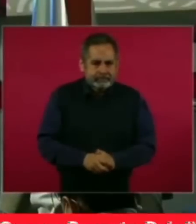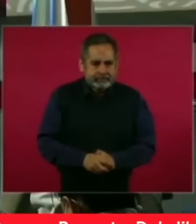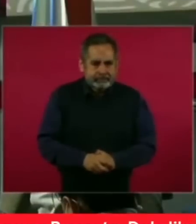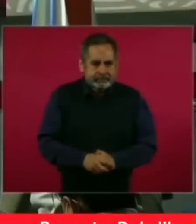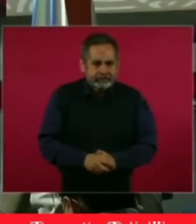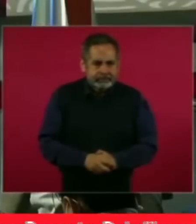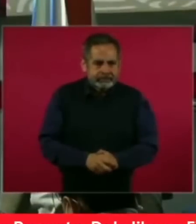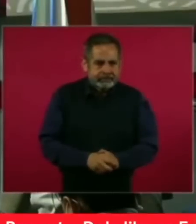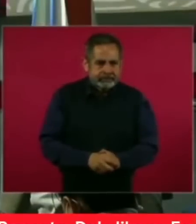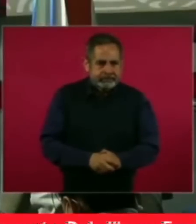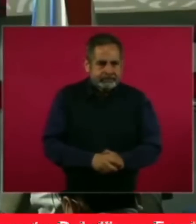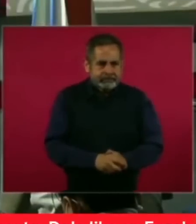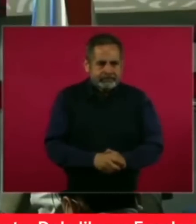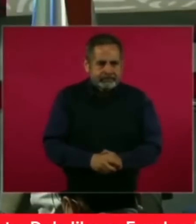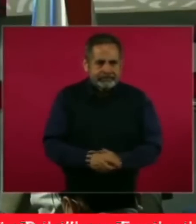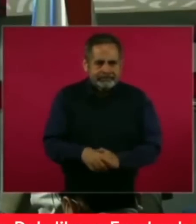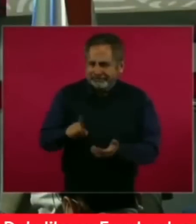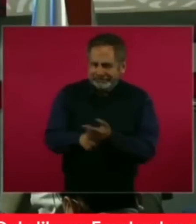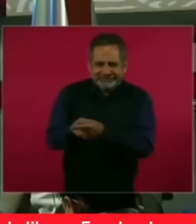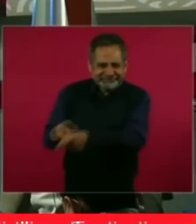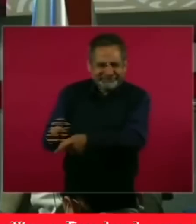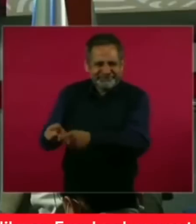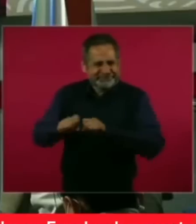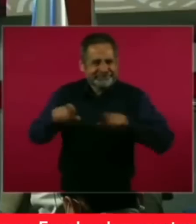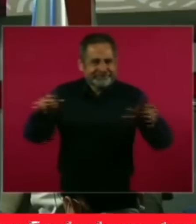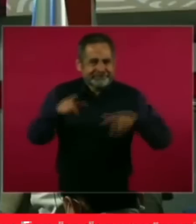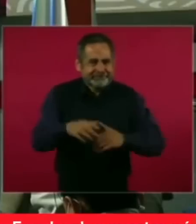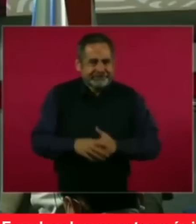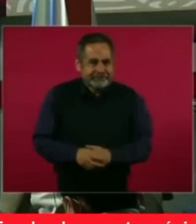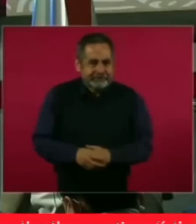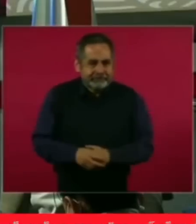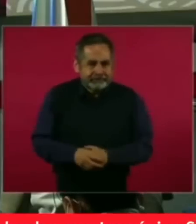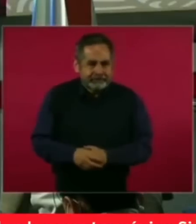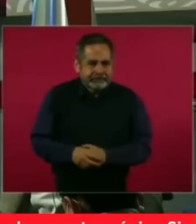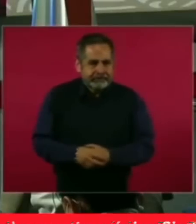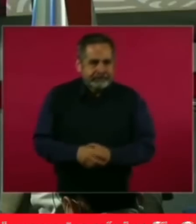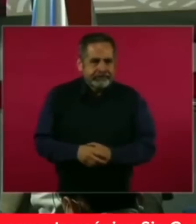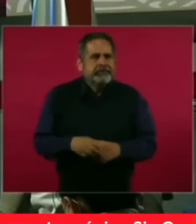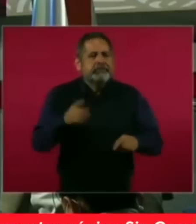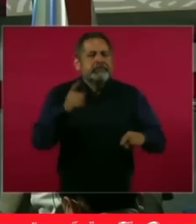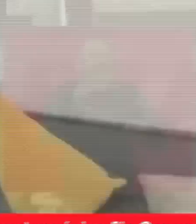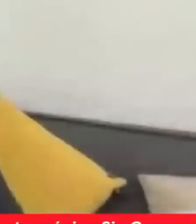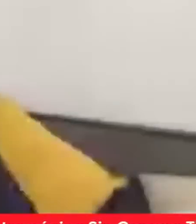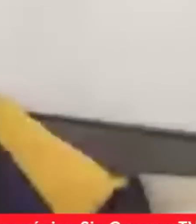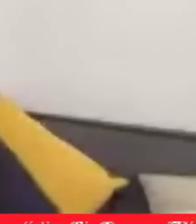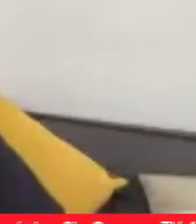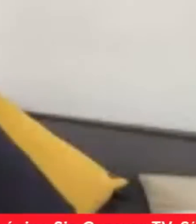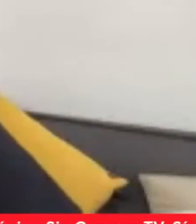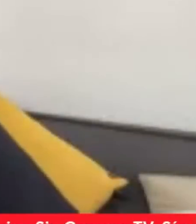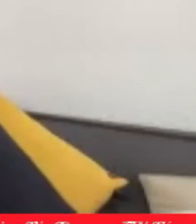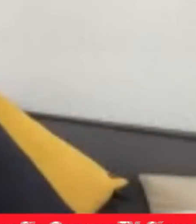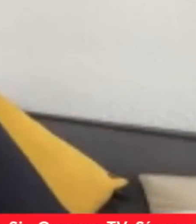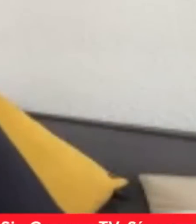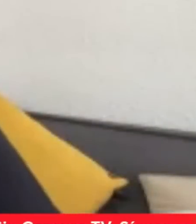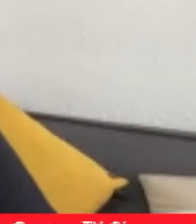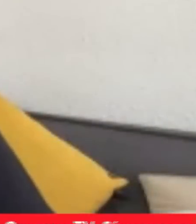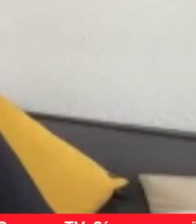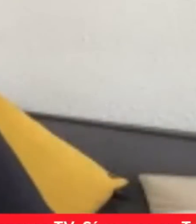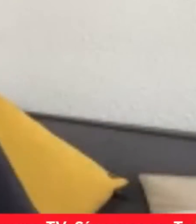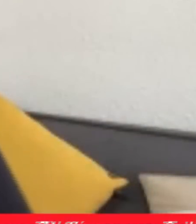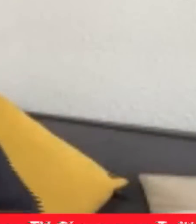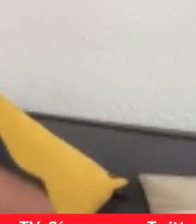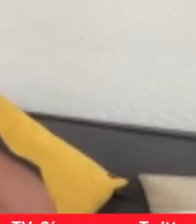Ahí está, Poncho. Qué gusto me da, dice el presidente, sobre el caso de Gerardo Fernández